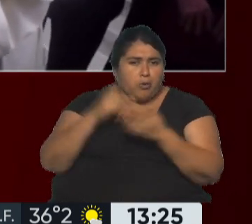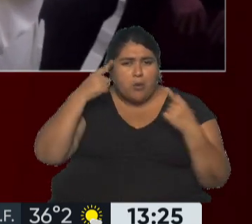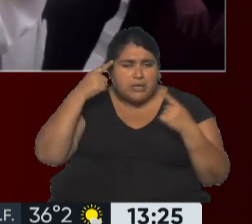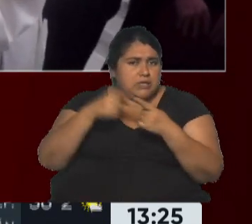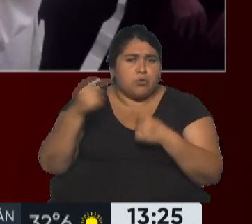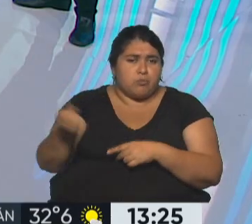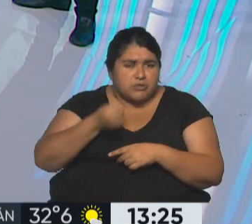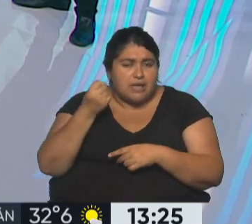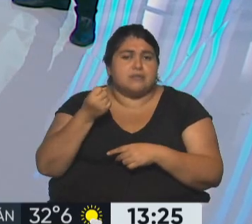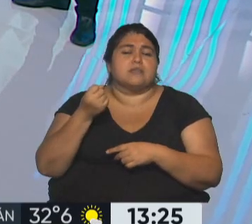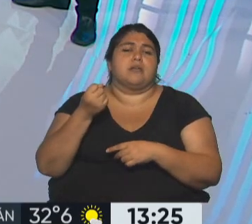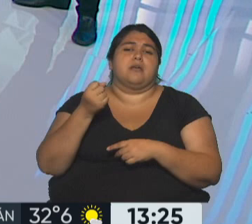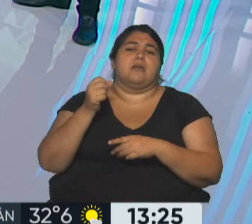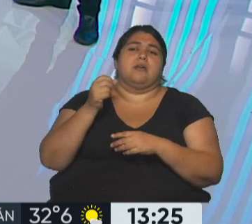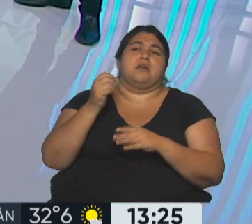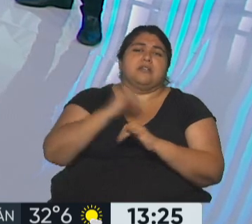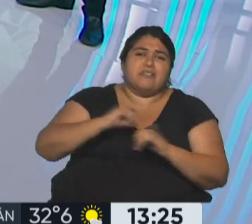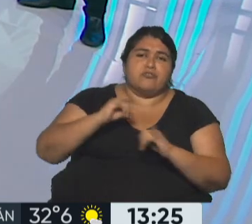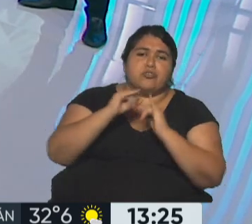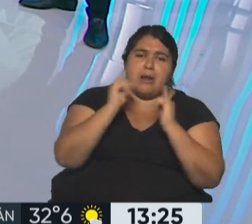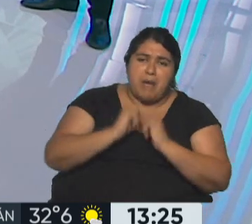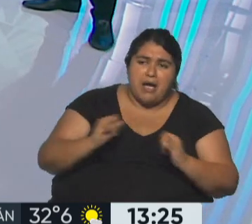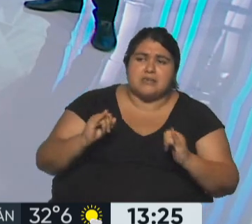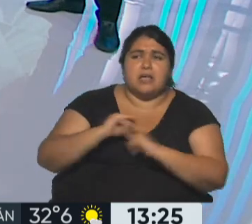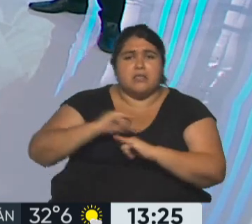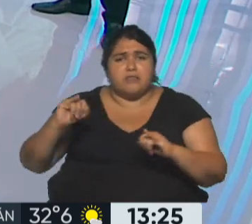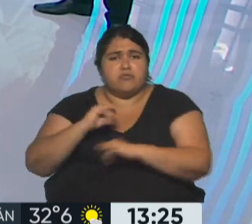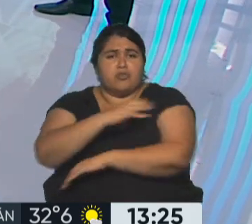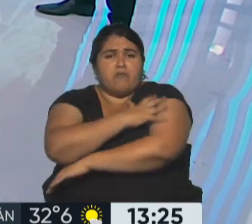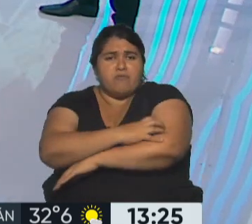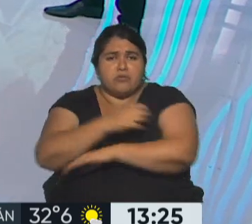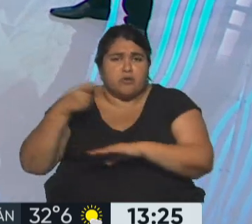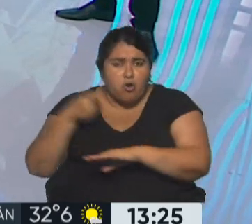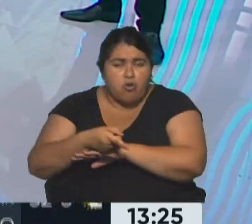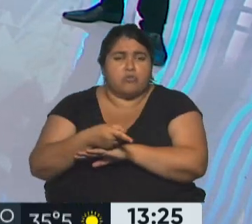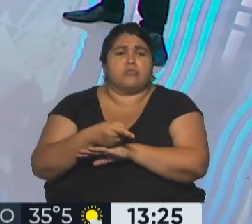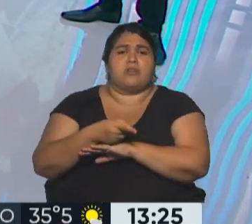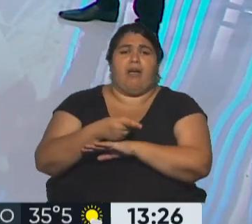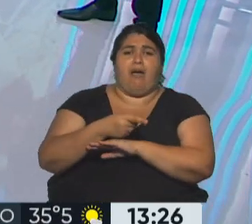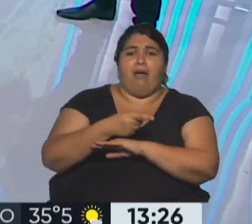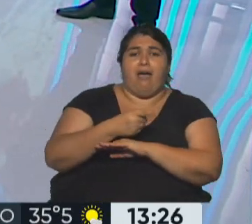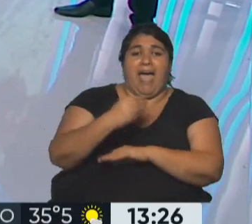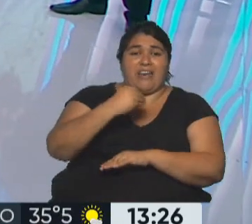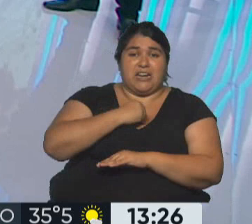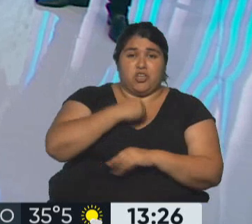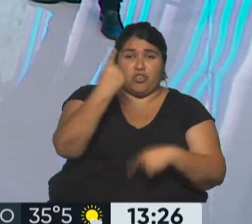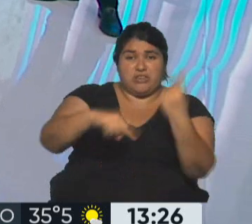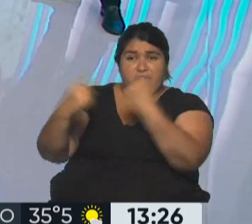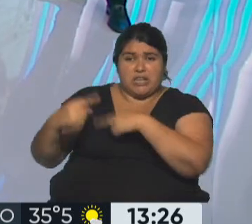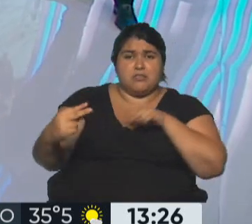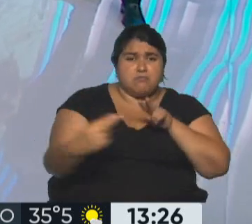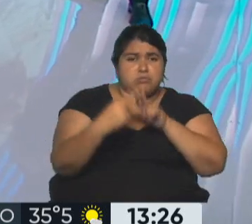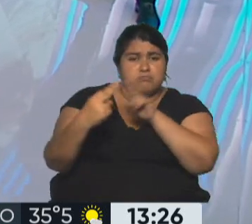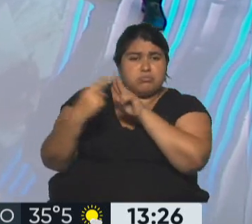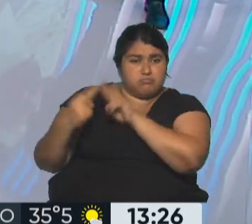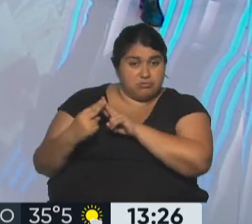importantes, sea la paz, sea la pobreza, sea el diálogo interreligioso, que bueno, es una persona